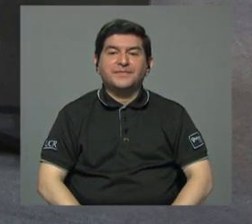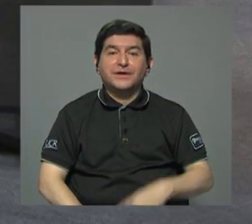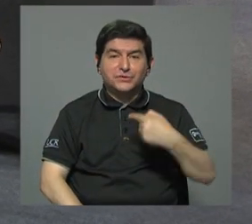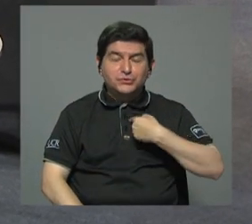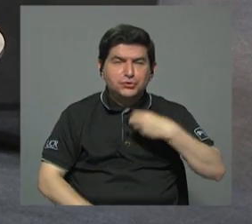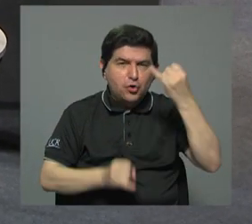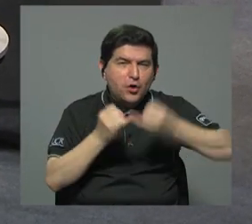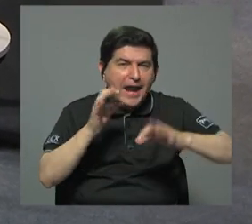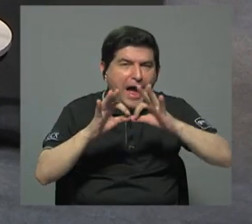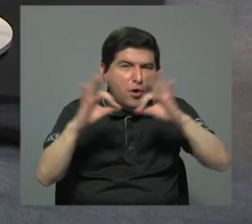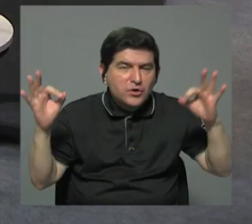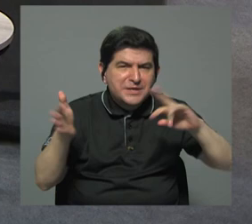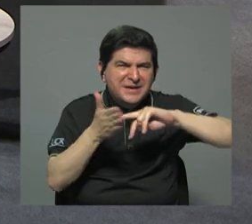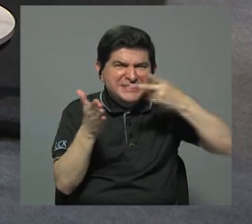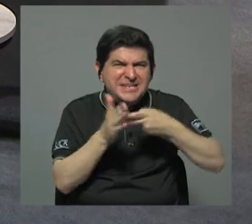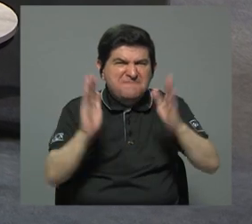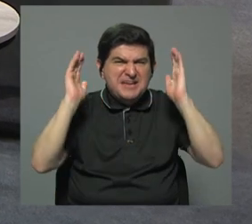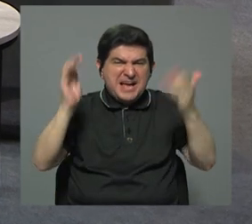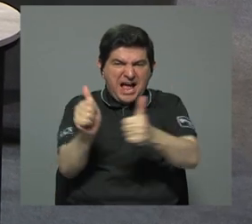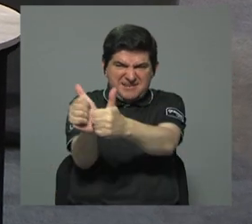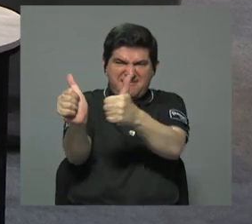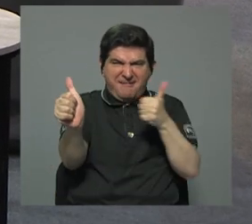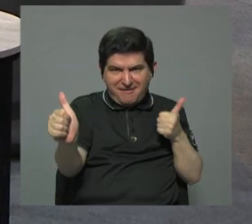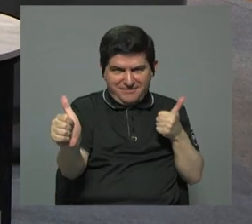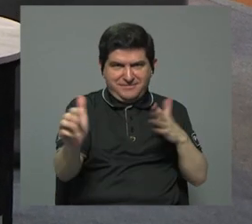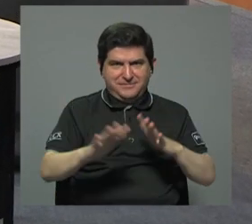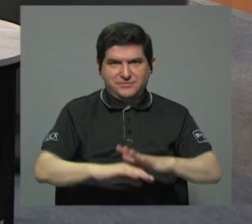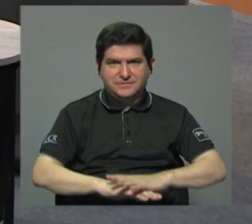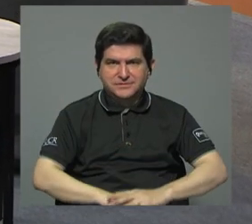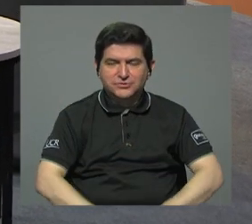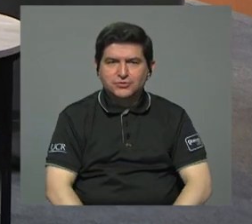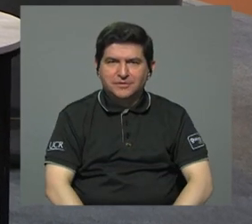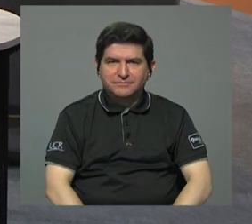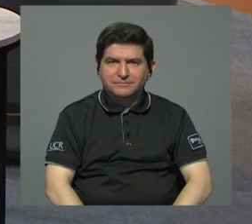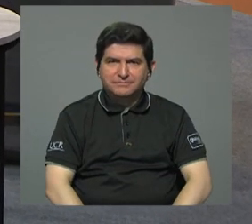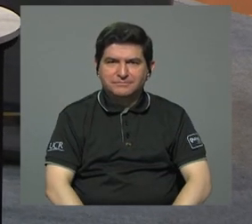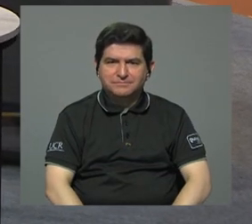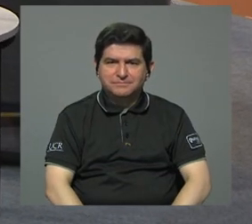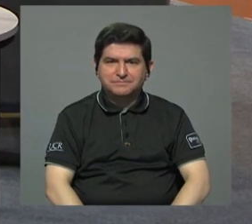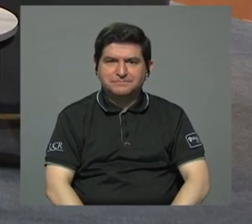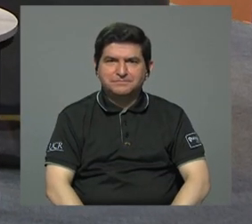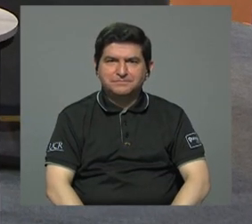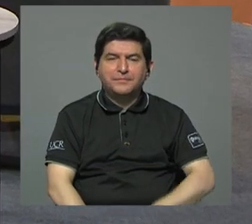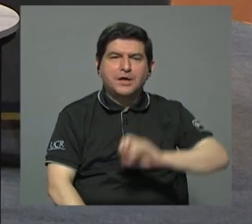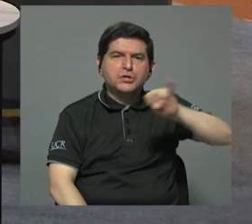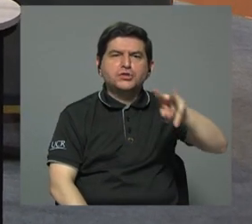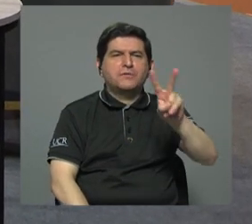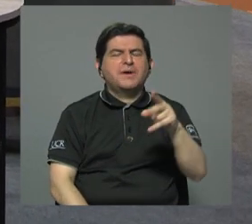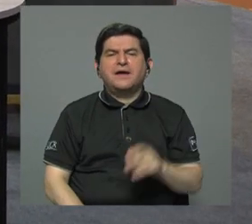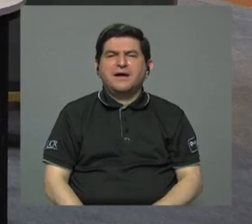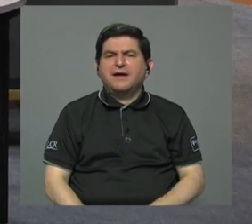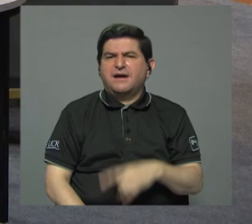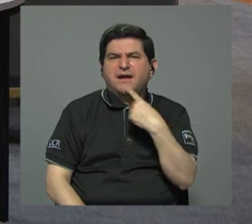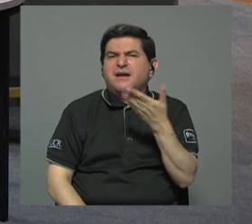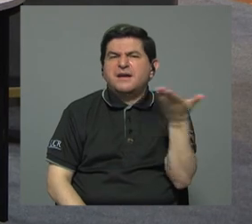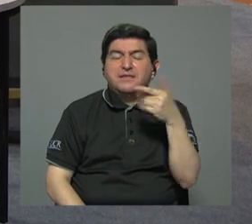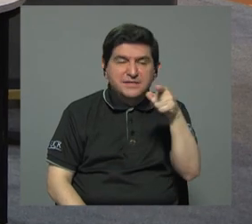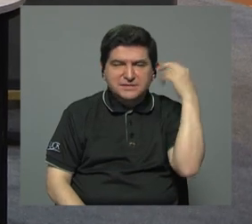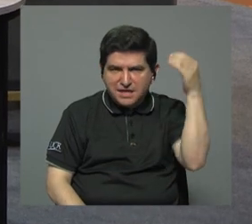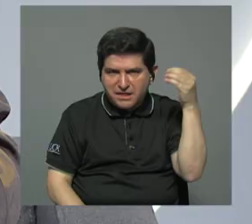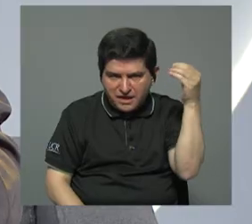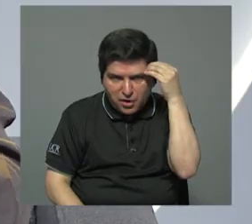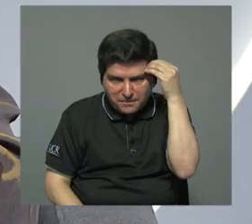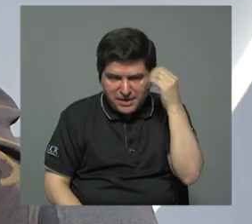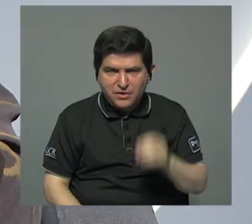Me quedo con la última frase, sería un gran retroceso. Bueno, ¿qué dice John Vega? Bueno, no solo sobre estas